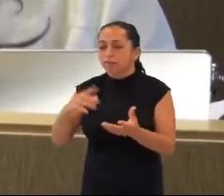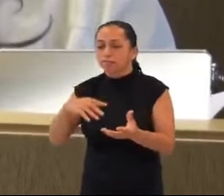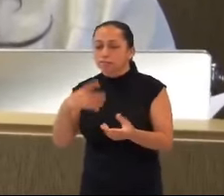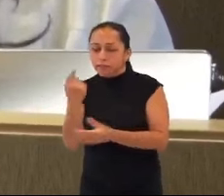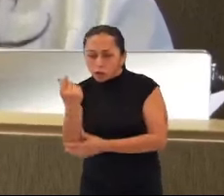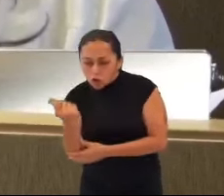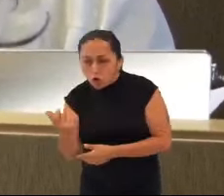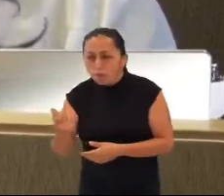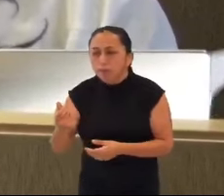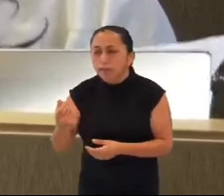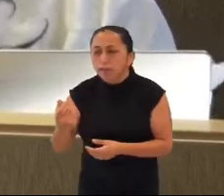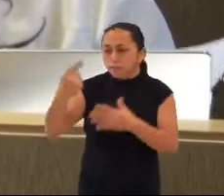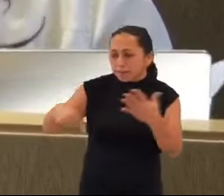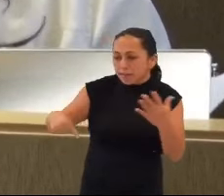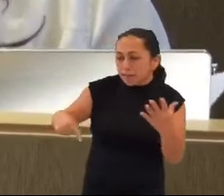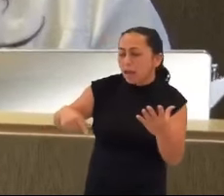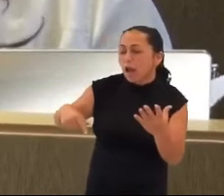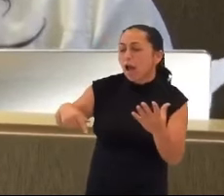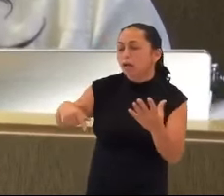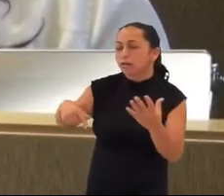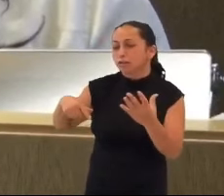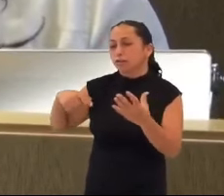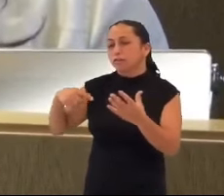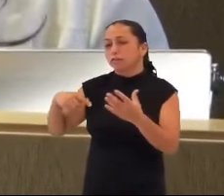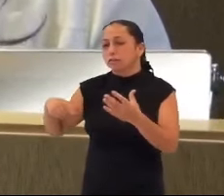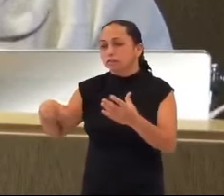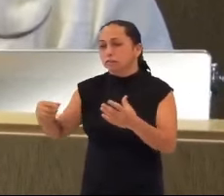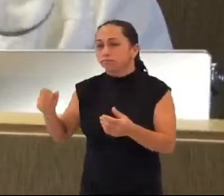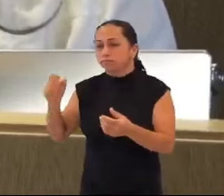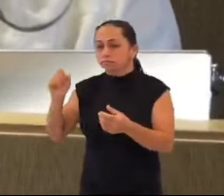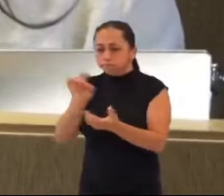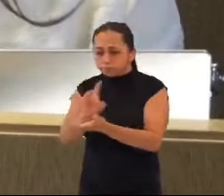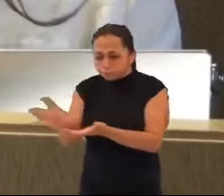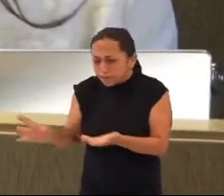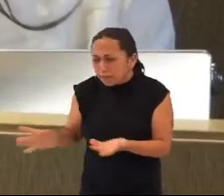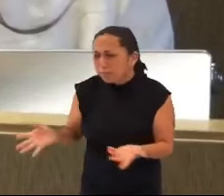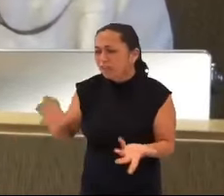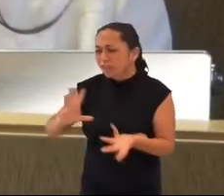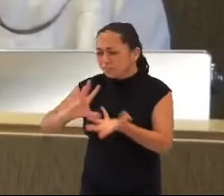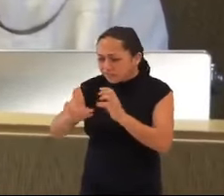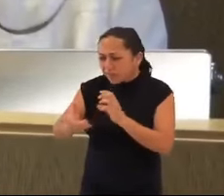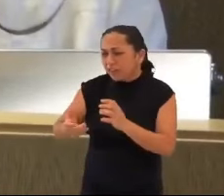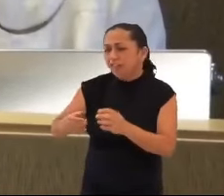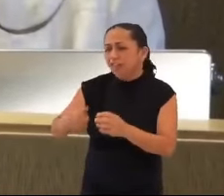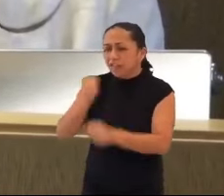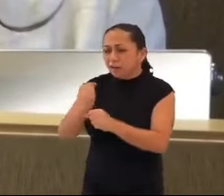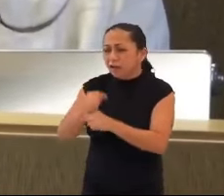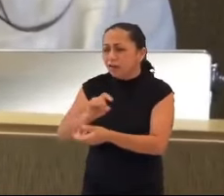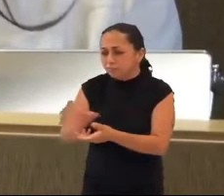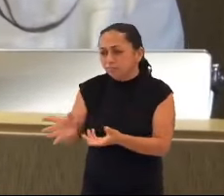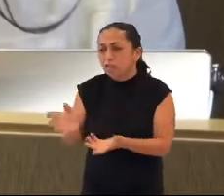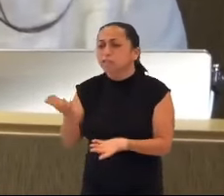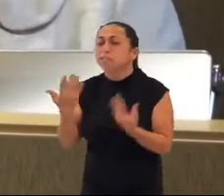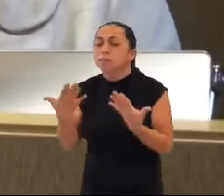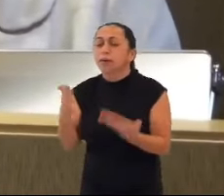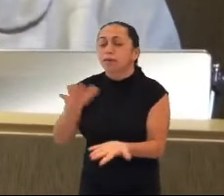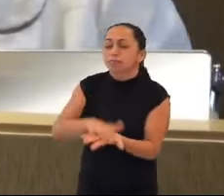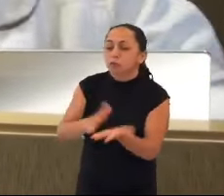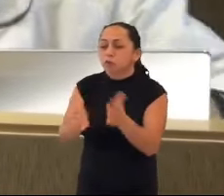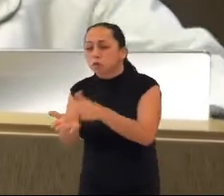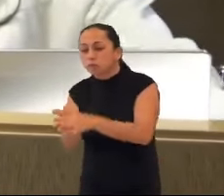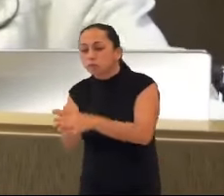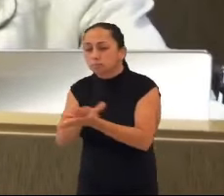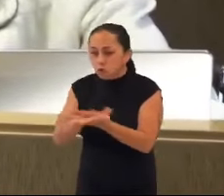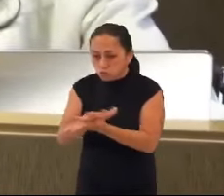material que produce esta cantidad de despidos, la pérdida de fuentes de trabajo, sea remediada. Como dicen los